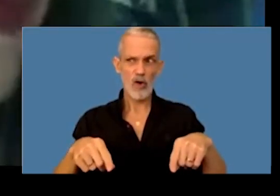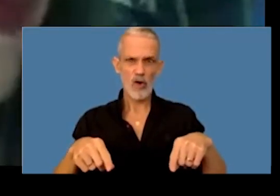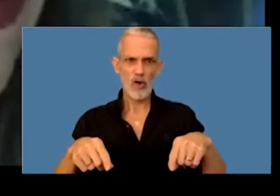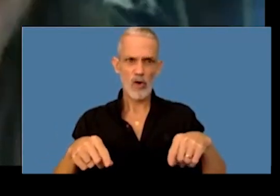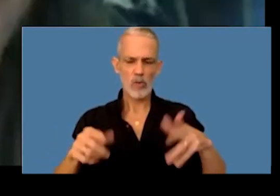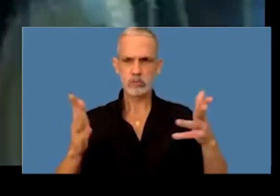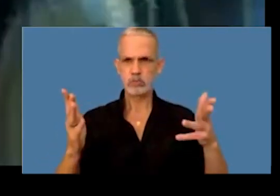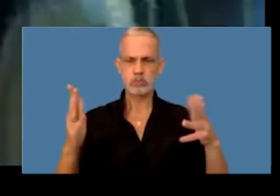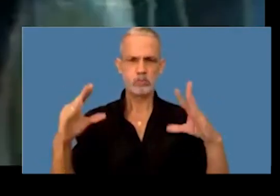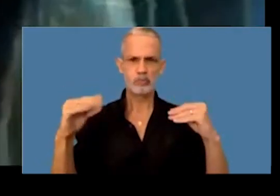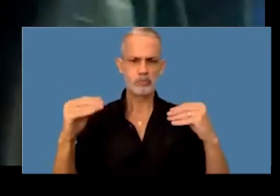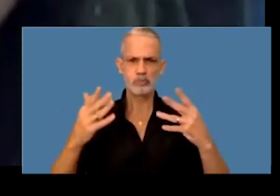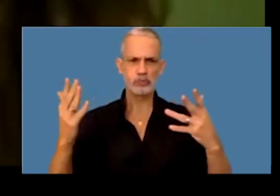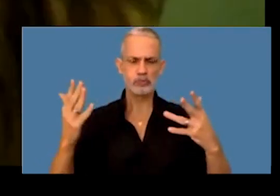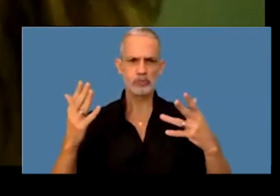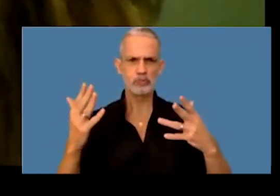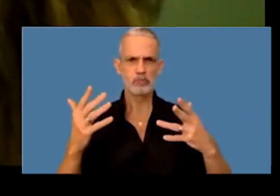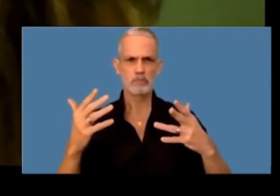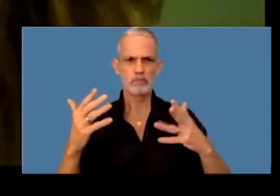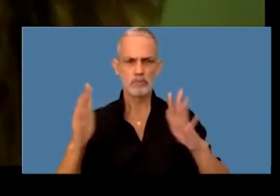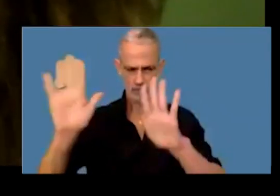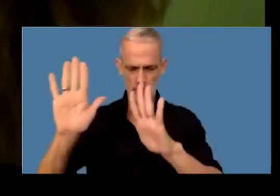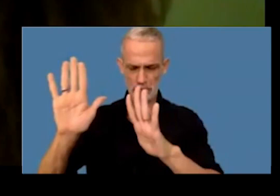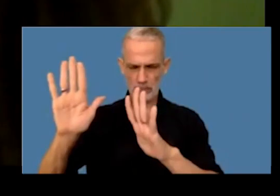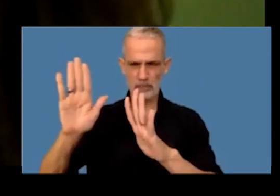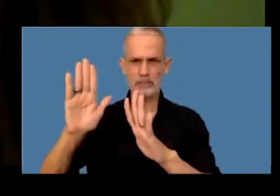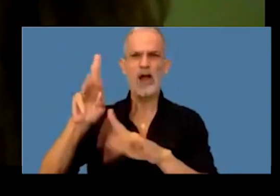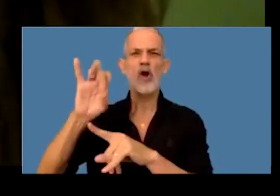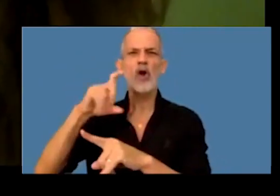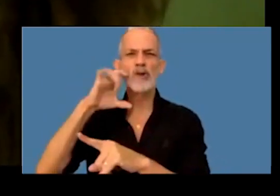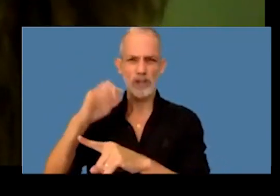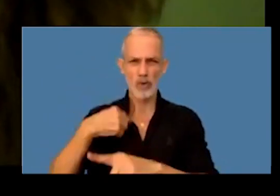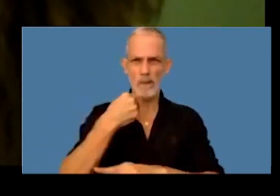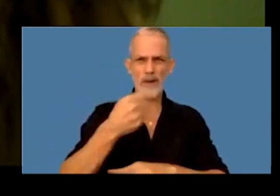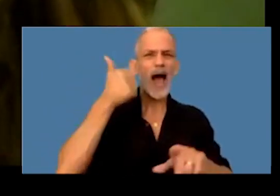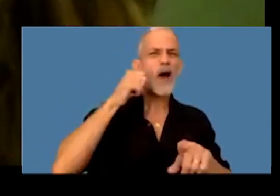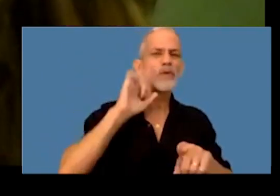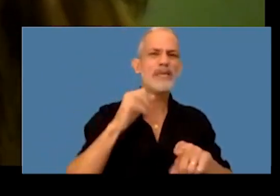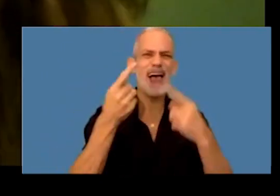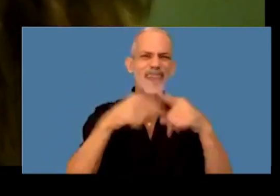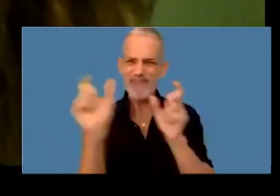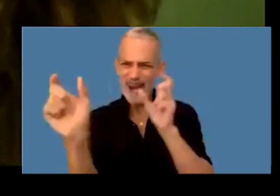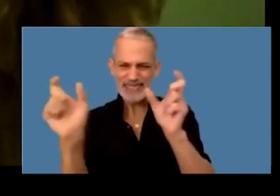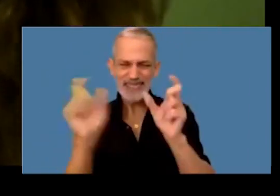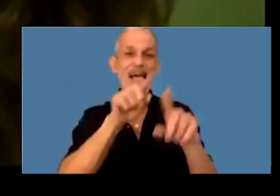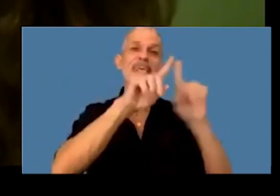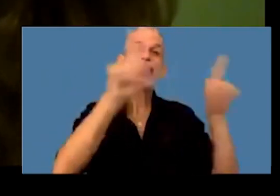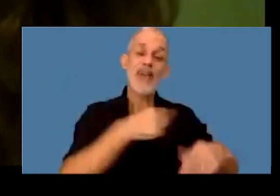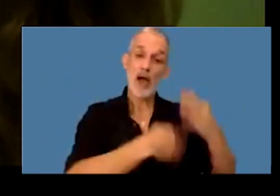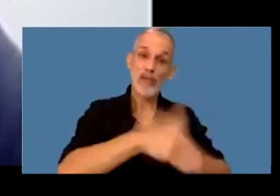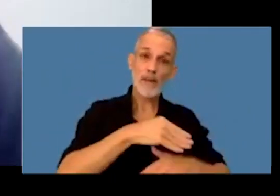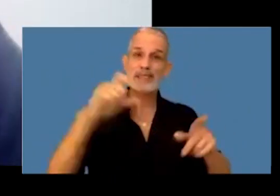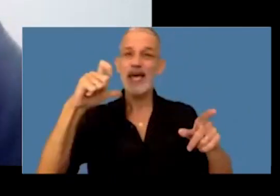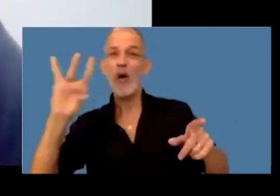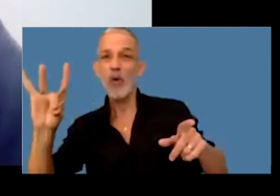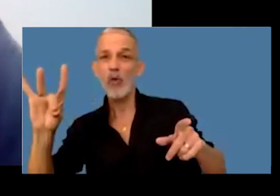anterior. ¿Hola? Sí, aguardamos un segundo, Roque. Justo le pregunté cuál es la diferencia entre el certificado de discapacidad y CUT. El